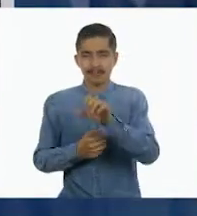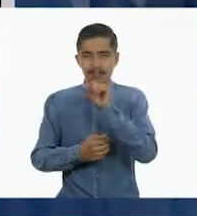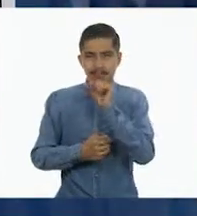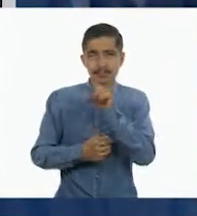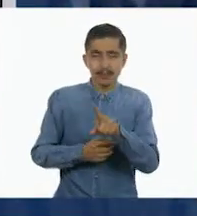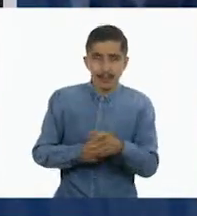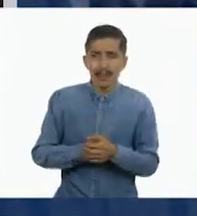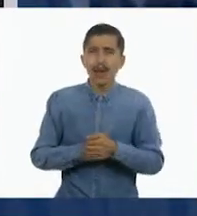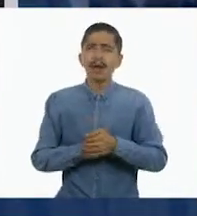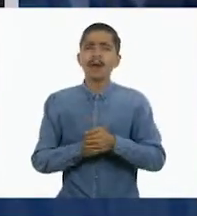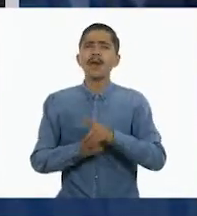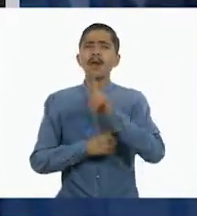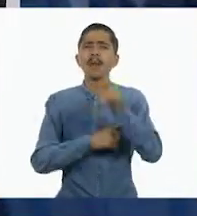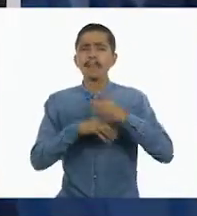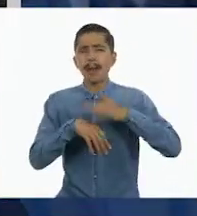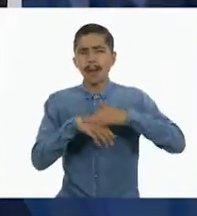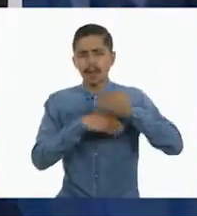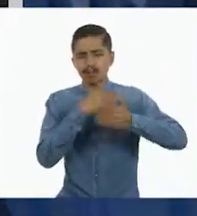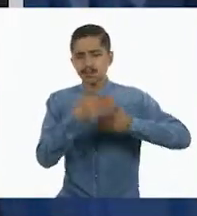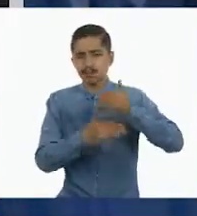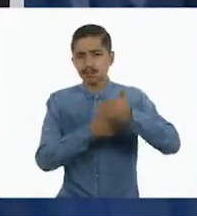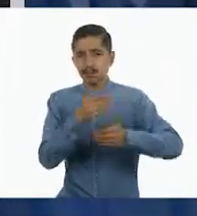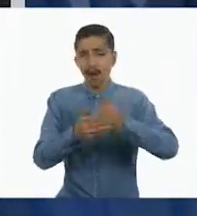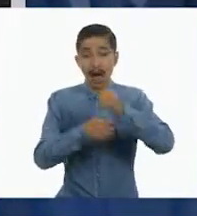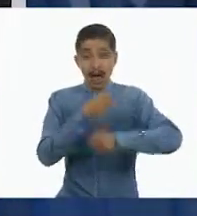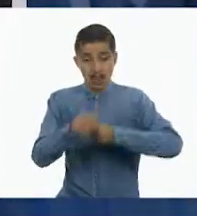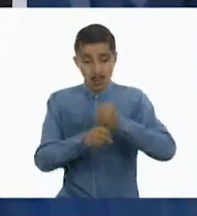Y más adelante, ese año, comenzó la